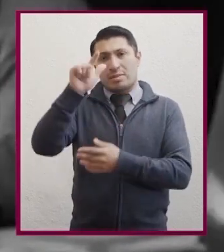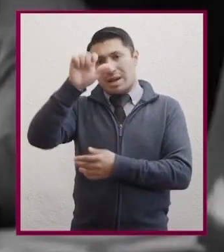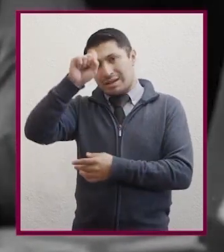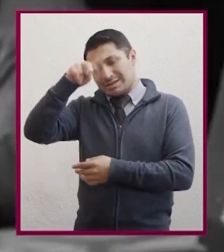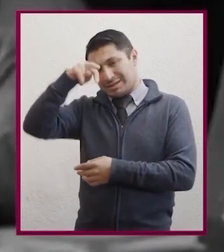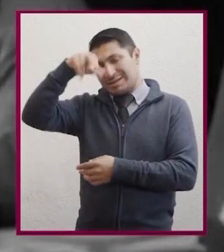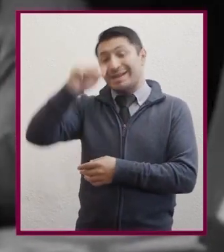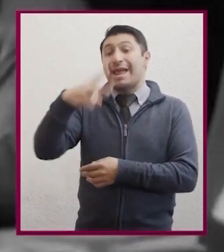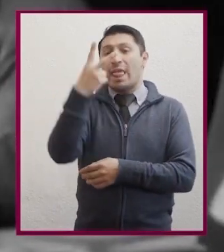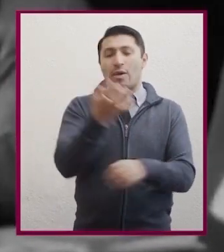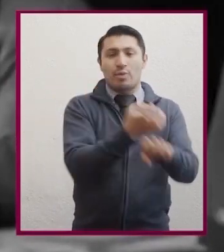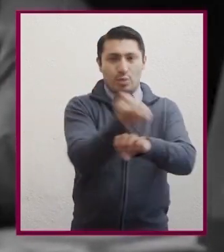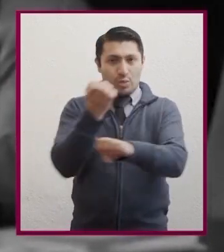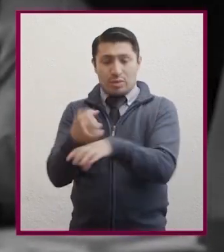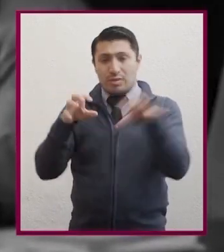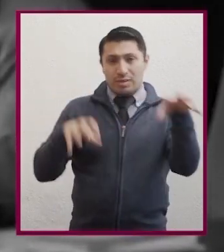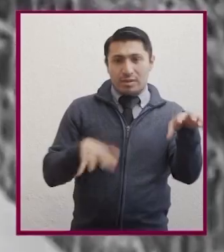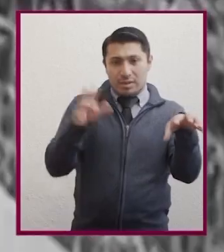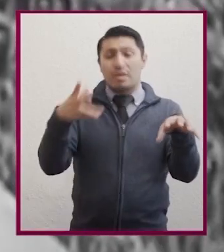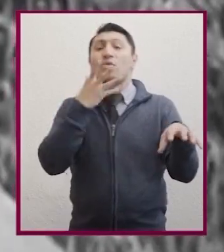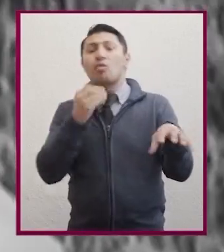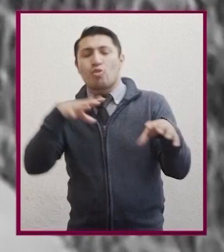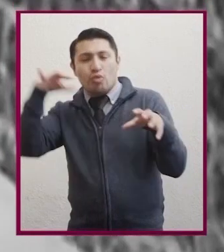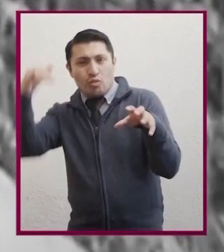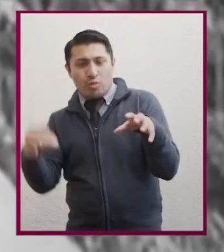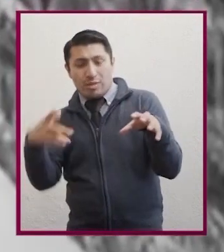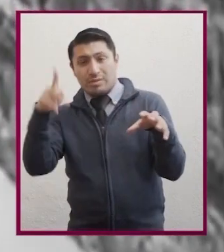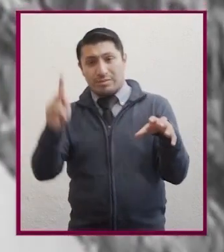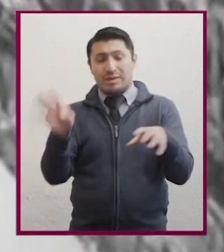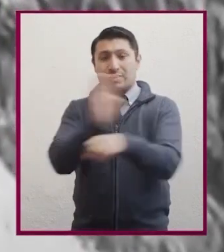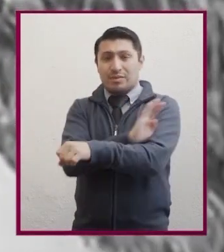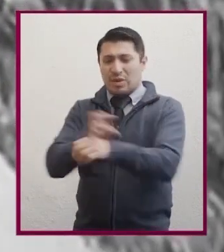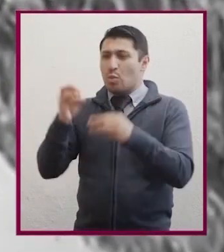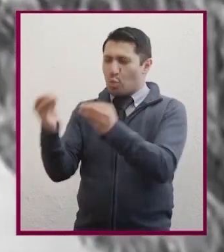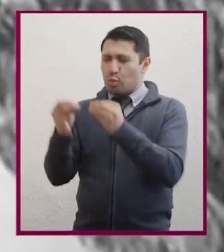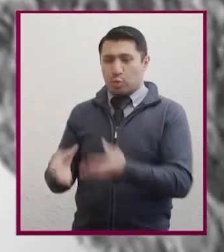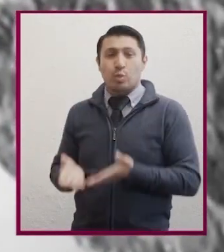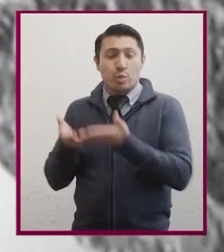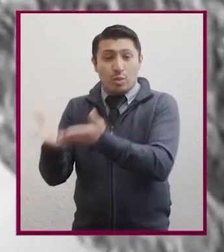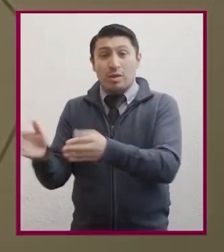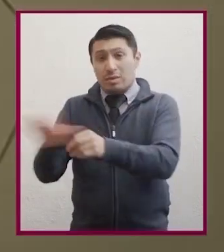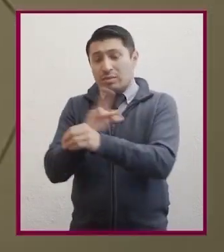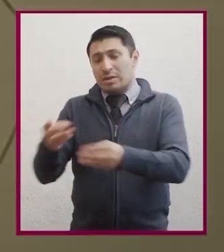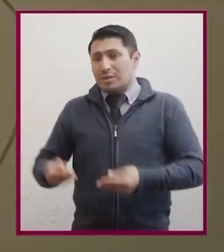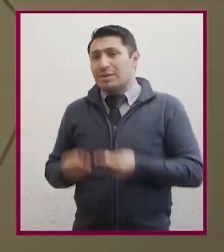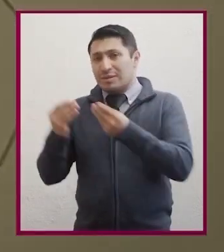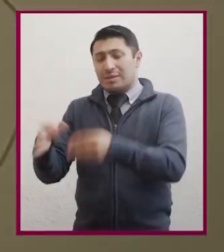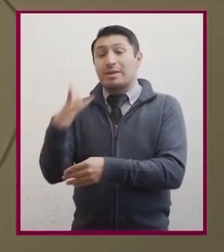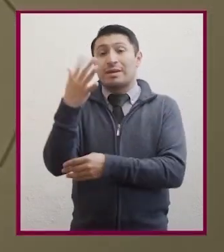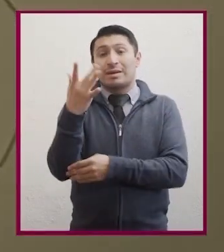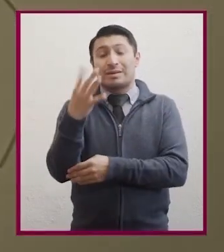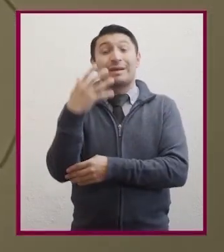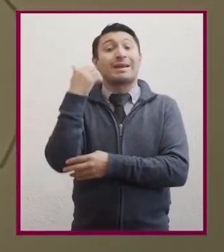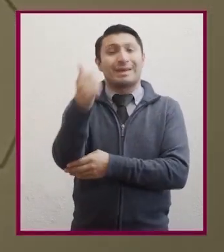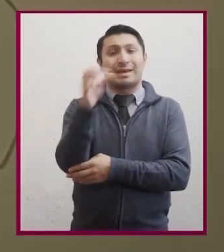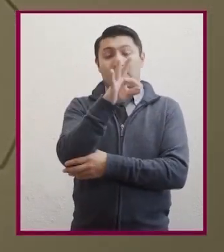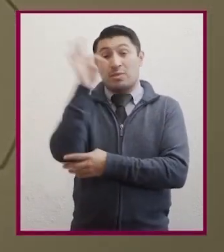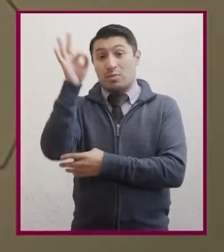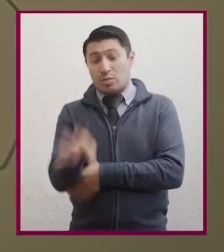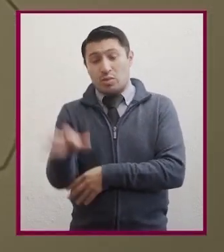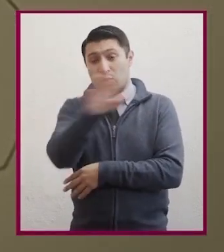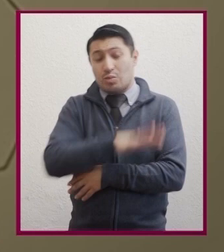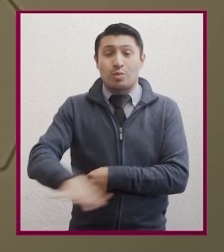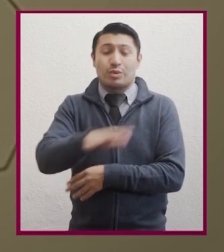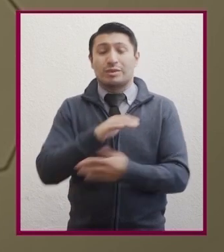dos estados. Aunque los judíos eran minoría, la partición los favoreció muchísimo, pues les otorgó el 56%